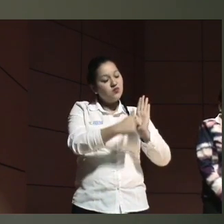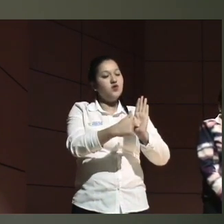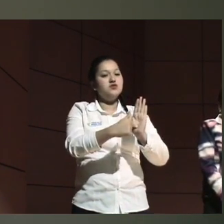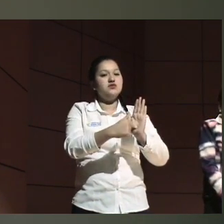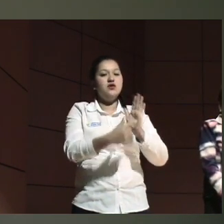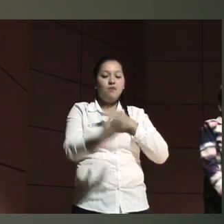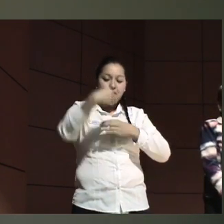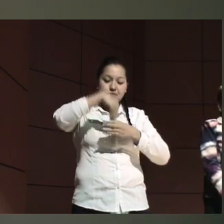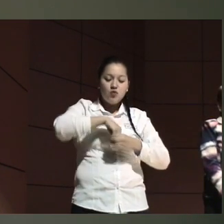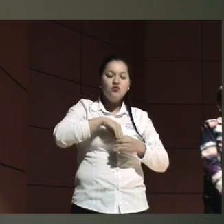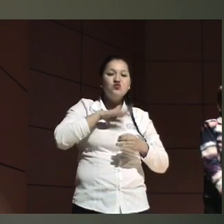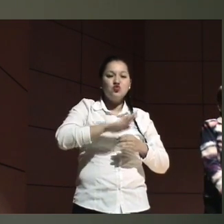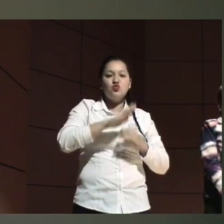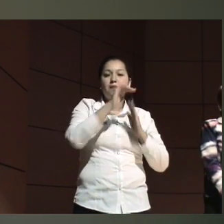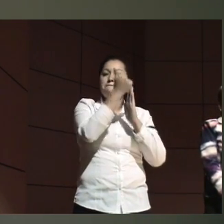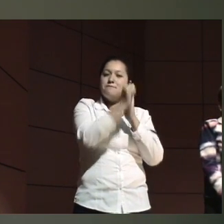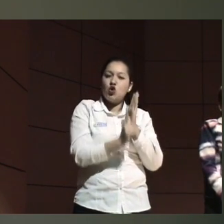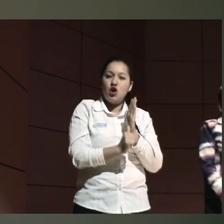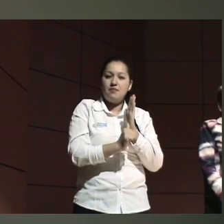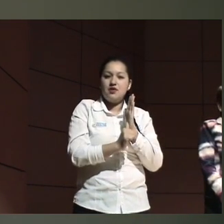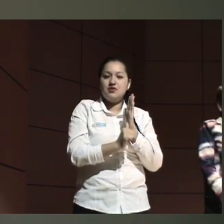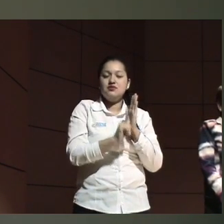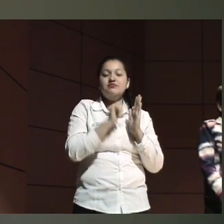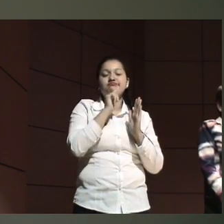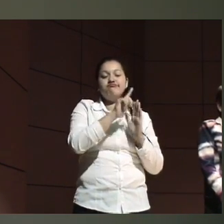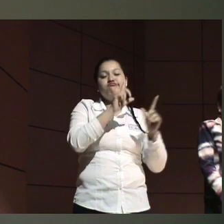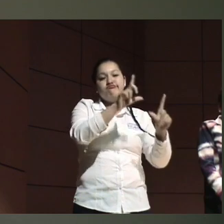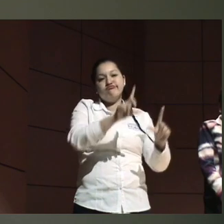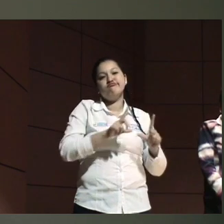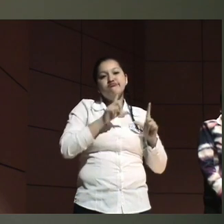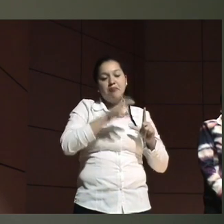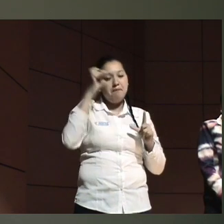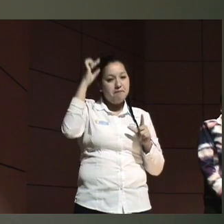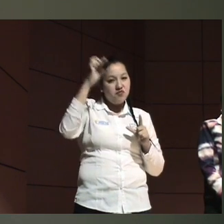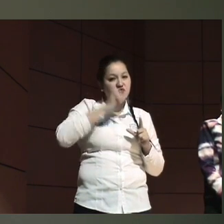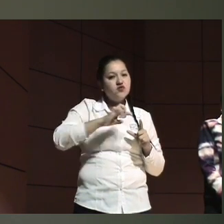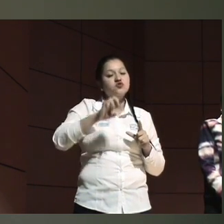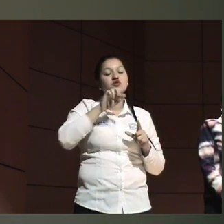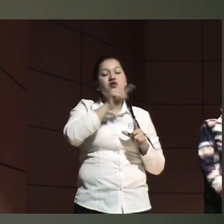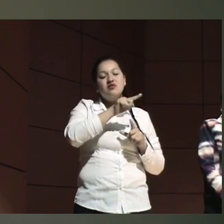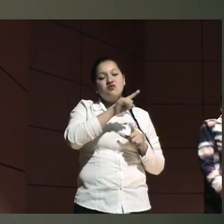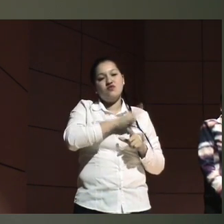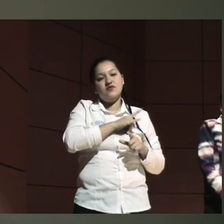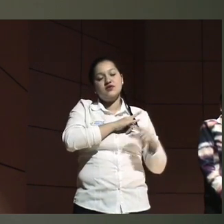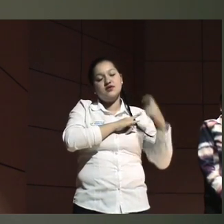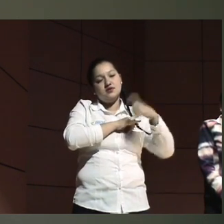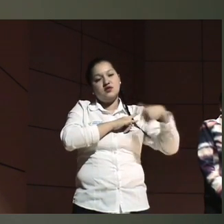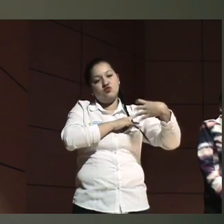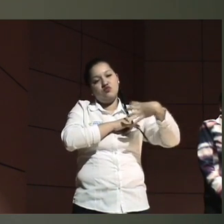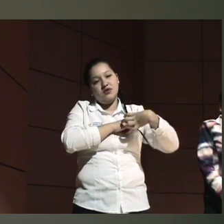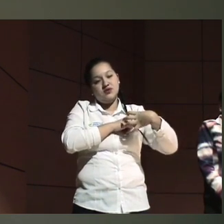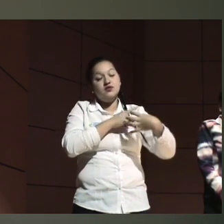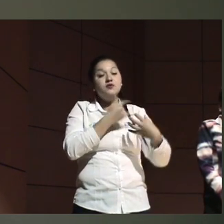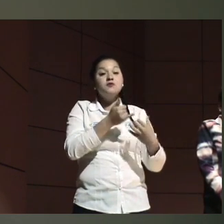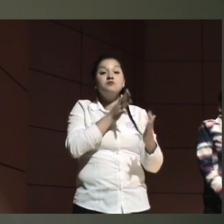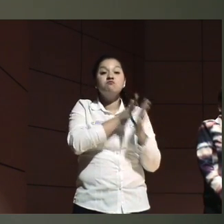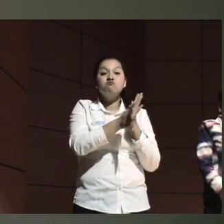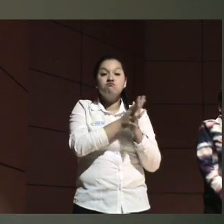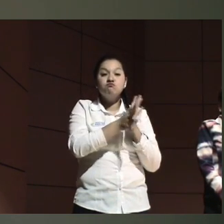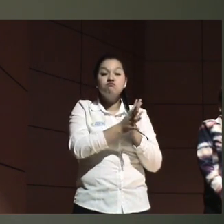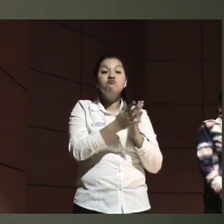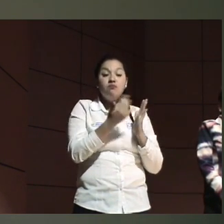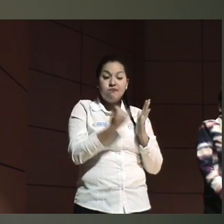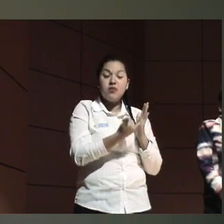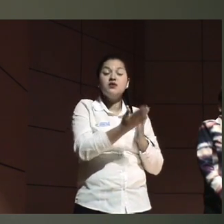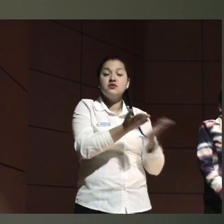al interior de los programas de posgrado de psicología jurídica y forense en la universidad santo tomás nosotros contamos con un servicio